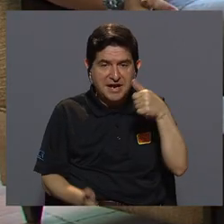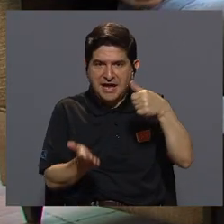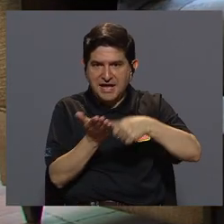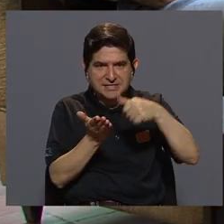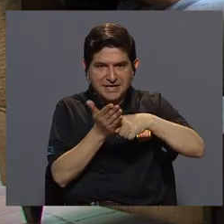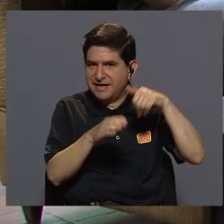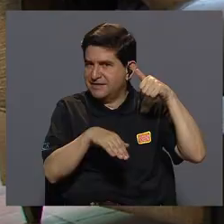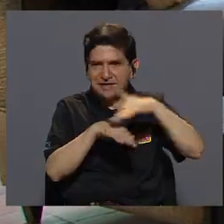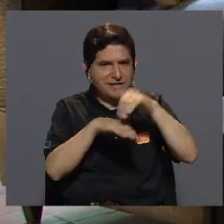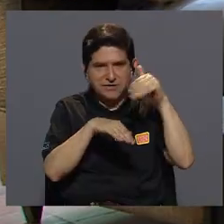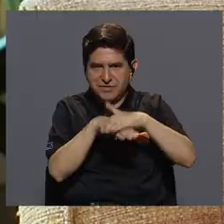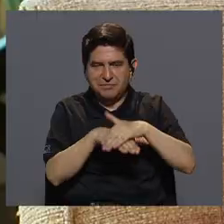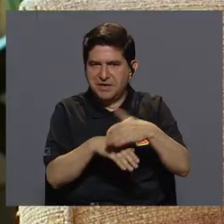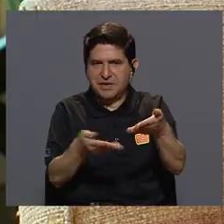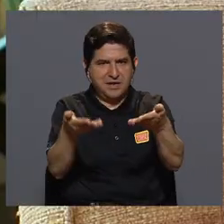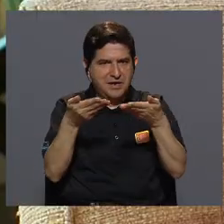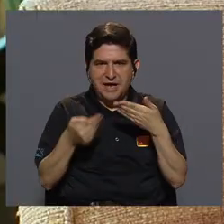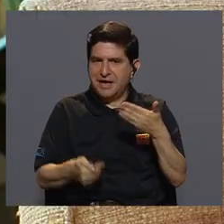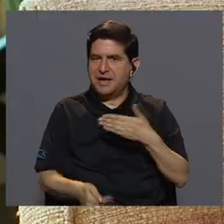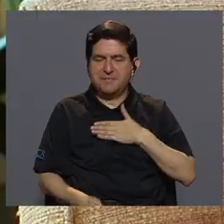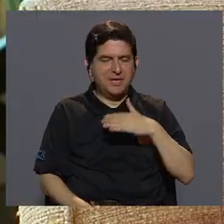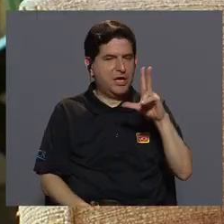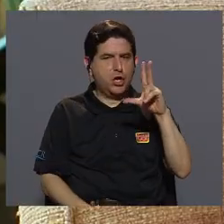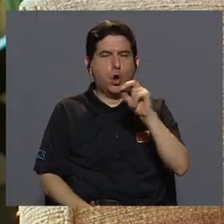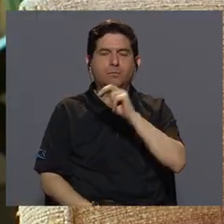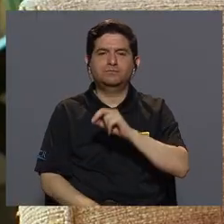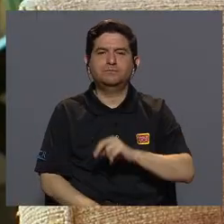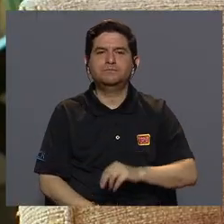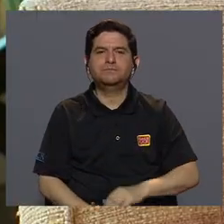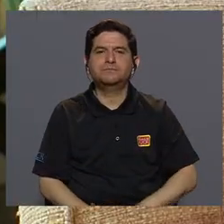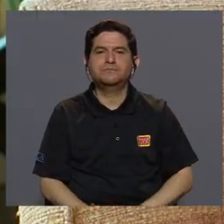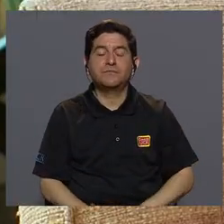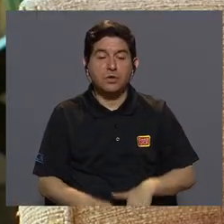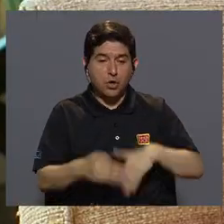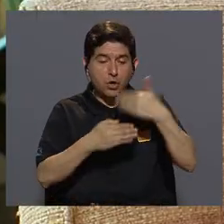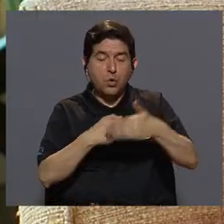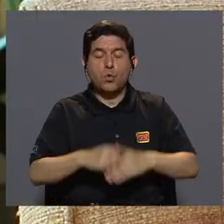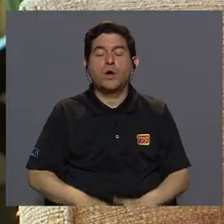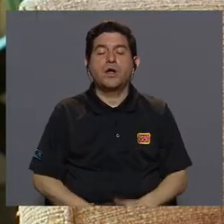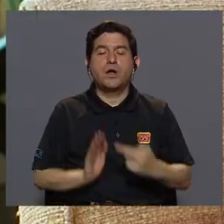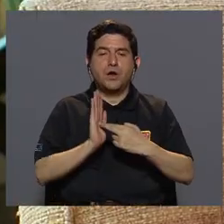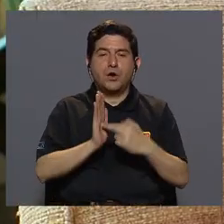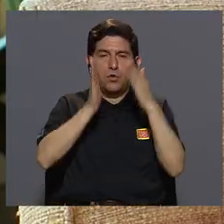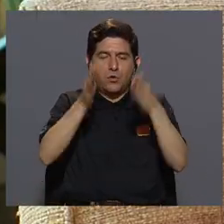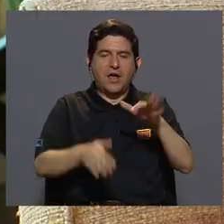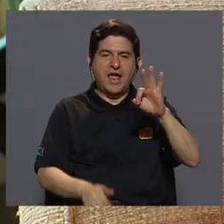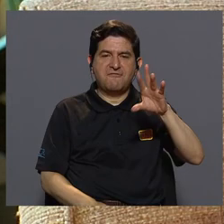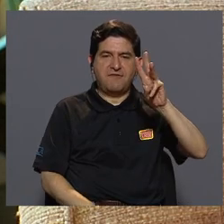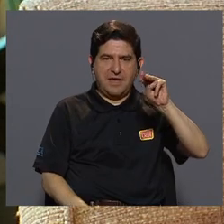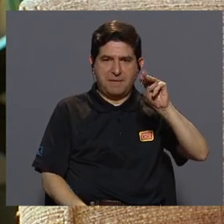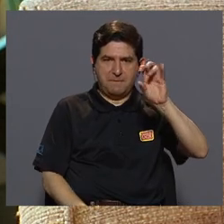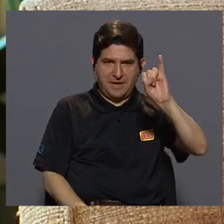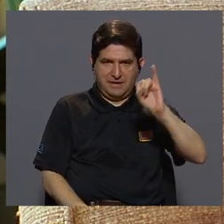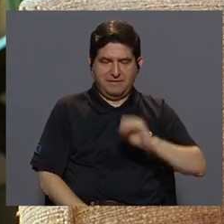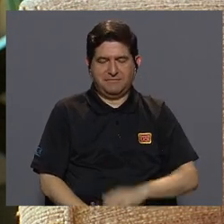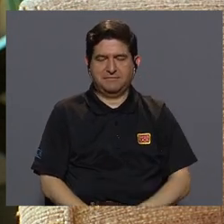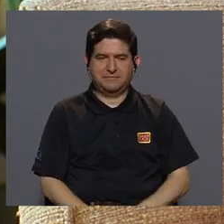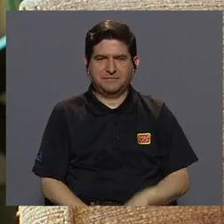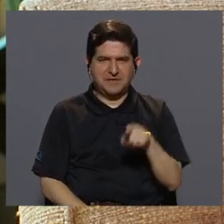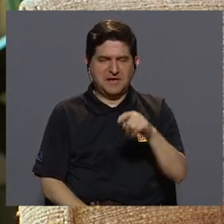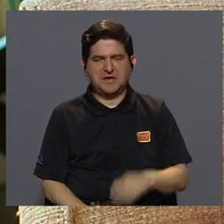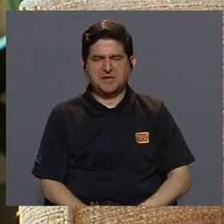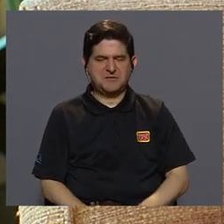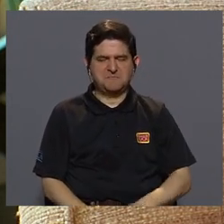Así que ya no me la daba. Entonces después llega el representante del Fondo Monetario,